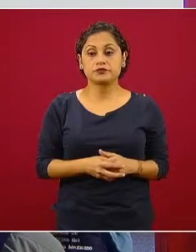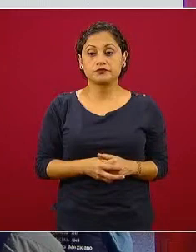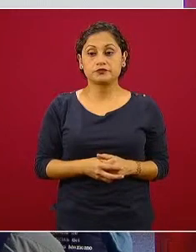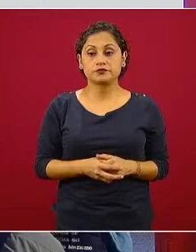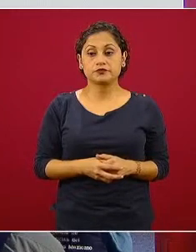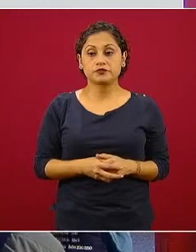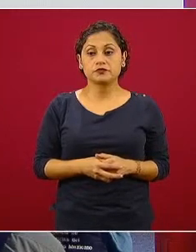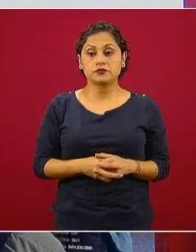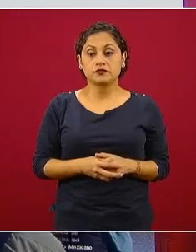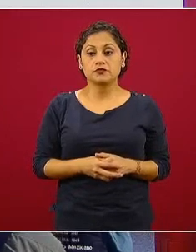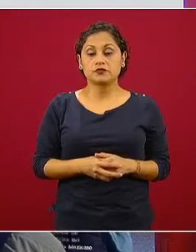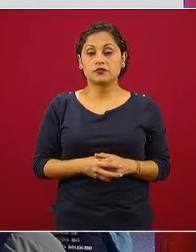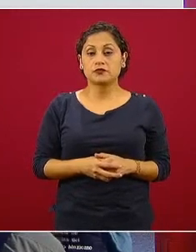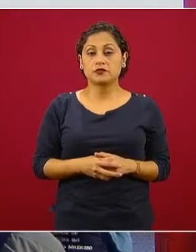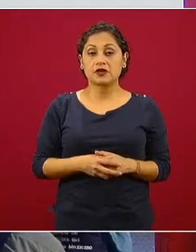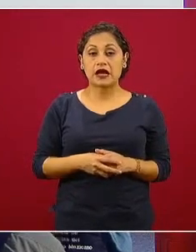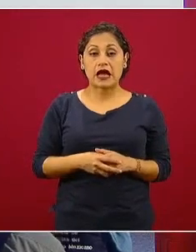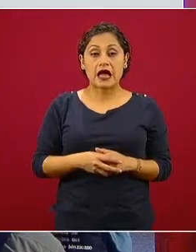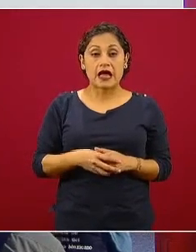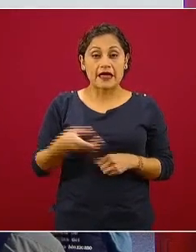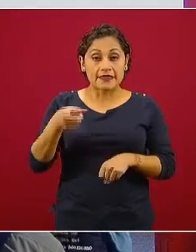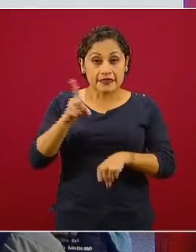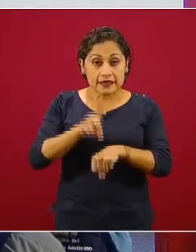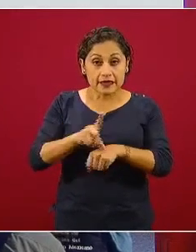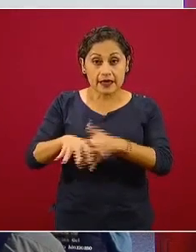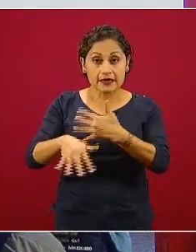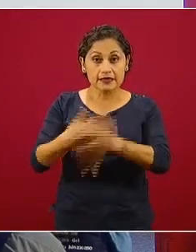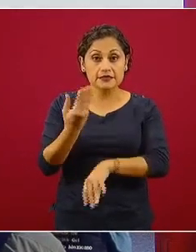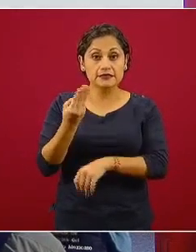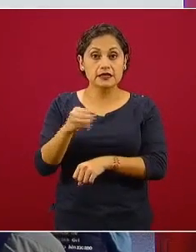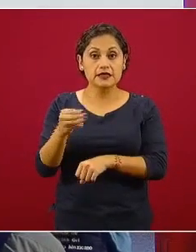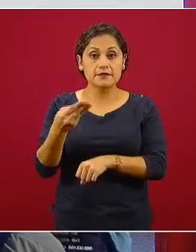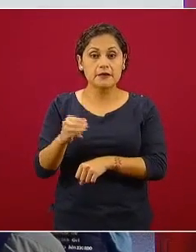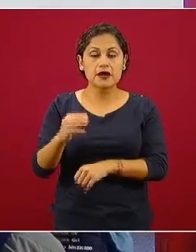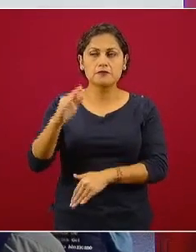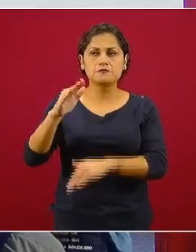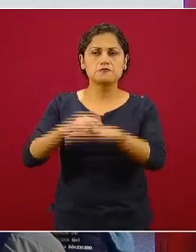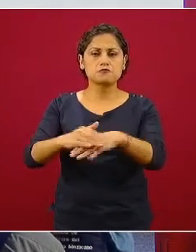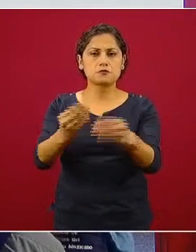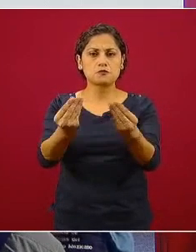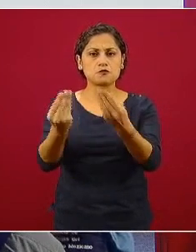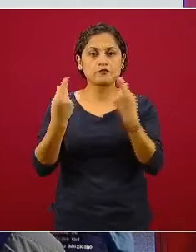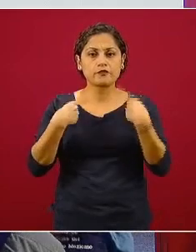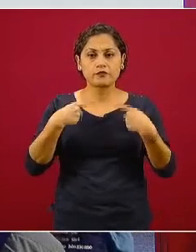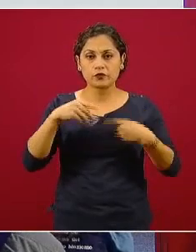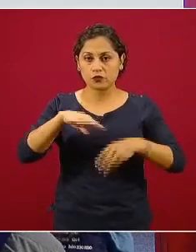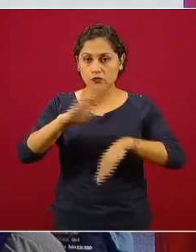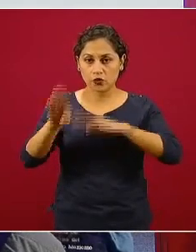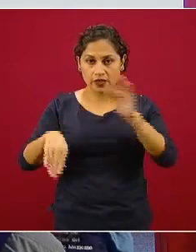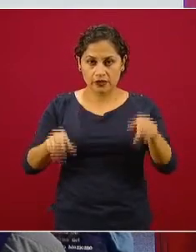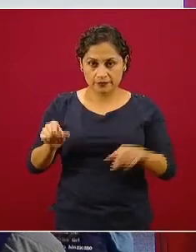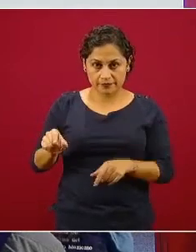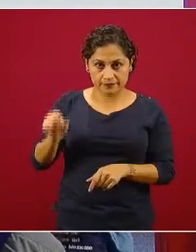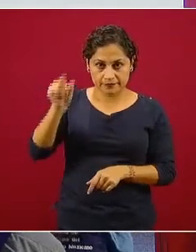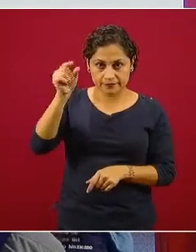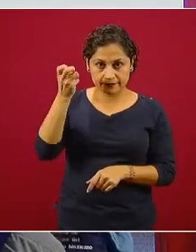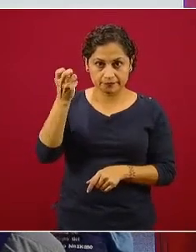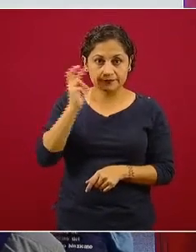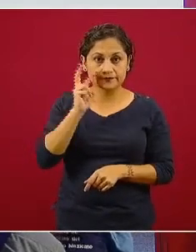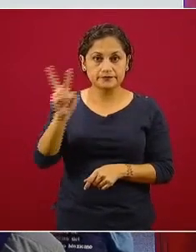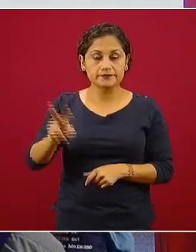Hasta ahora el día de máxima mortalidad fue el 15 de mayo, que es esta barra de aquí.